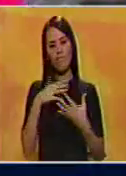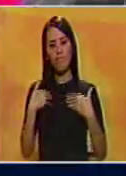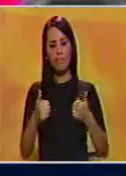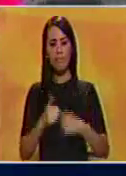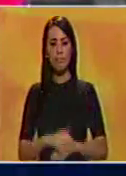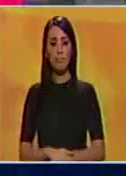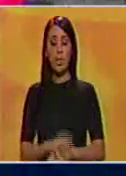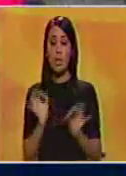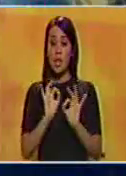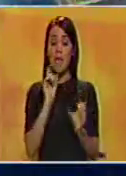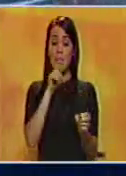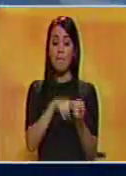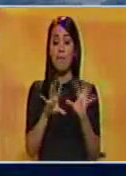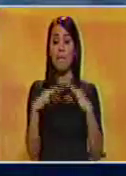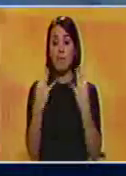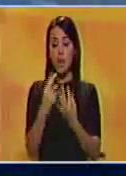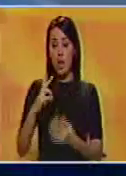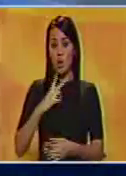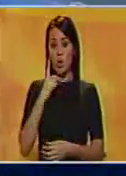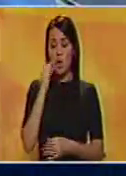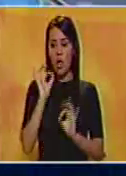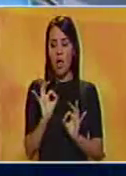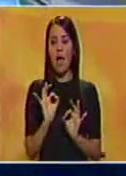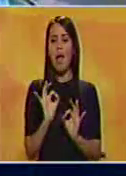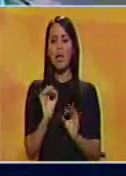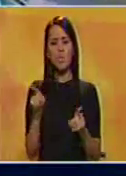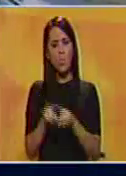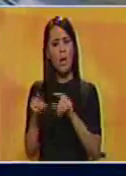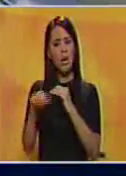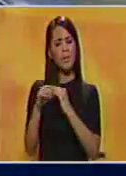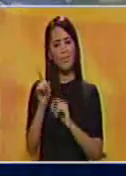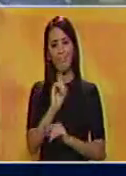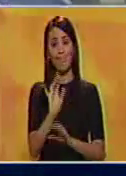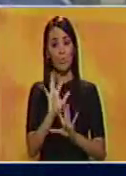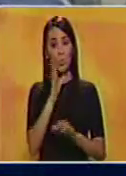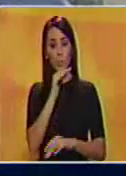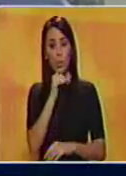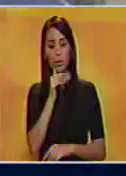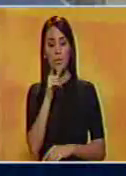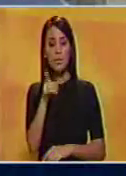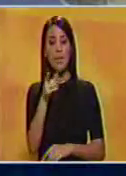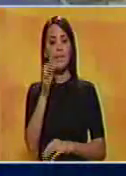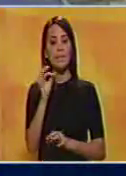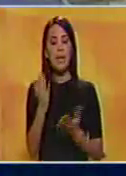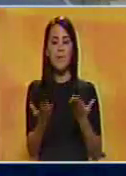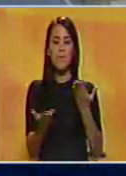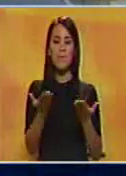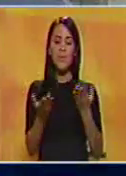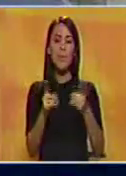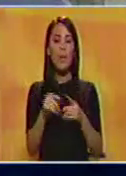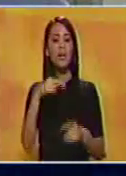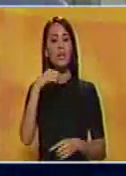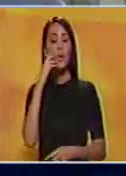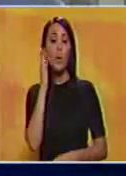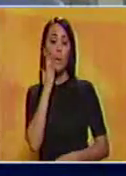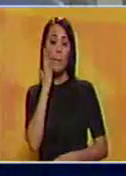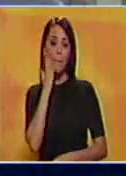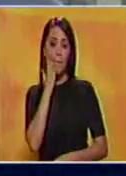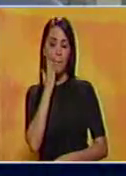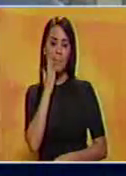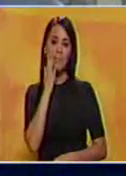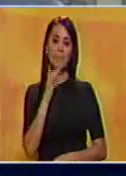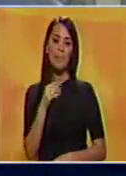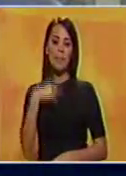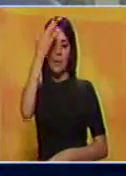ningún integrante de la familia real ha logrado ocupar su lugar, la duquesa de Cambridge suele ser comparada con la madre de su esposo, el príncipe William, y